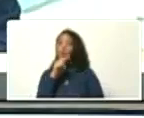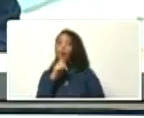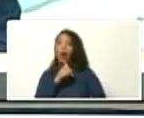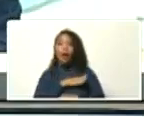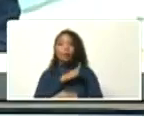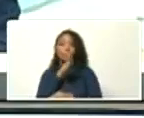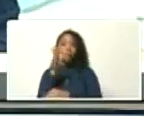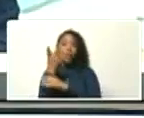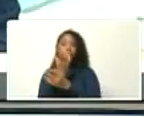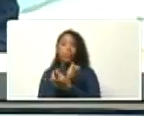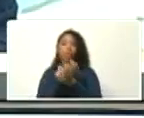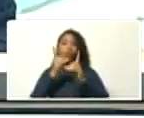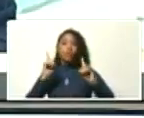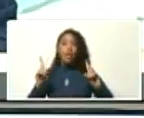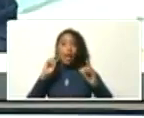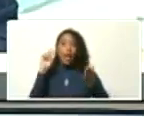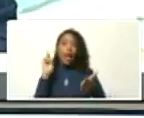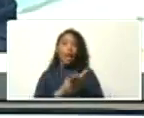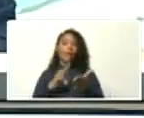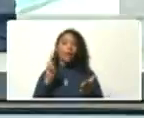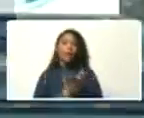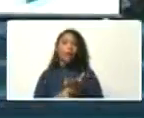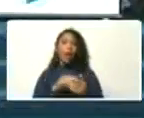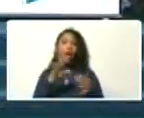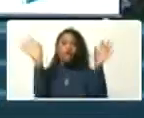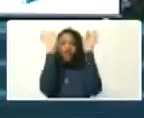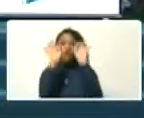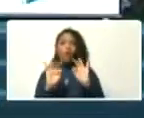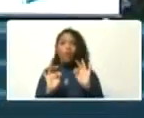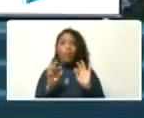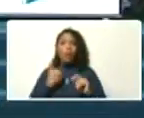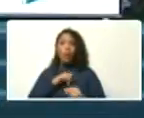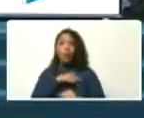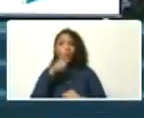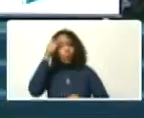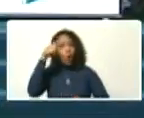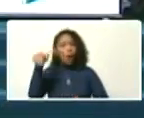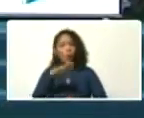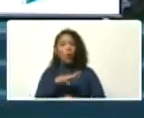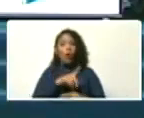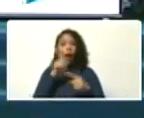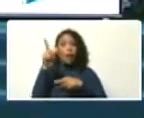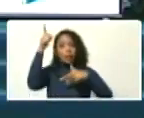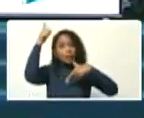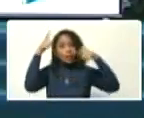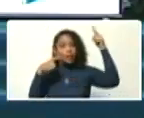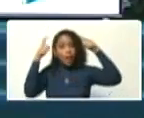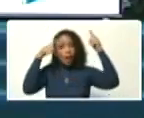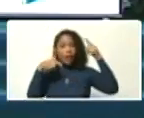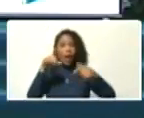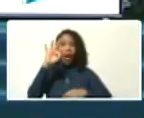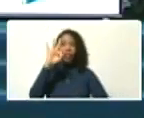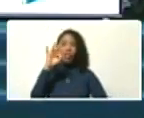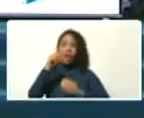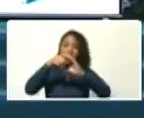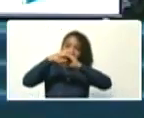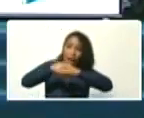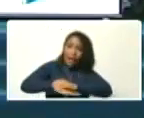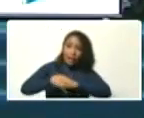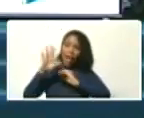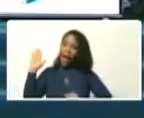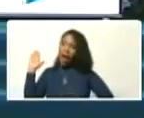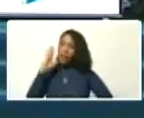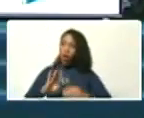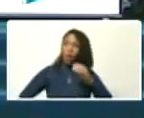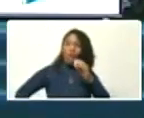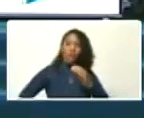estaban divorciadas de las realidades y de la forma de ser de nuestro pueblo. Fue Chávez, con las tres raíces, que vino a